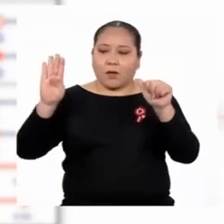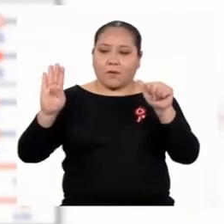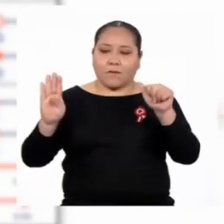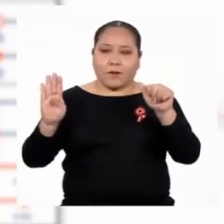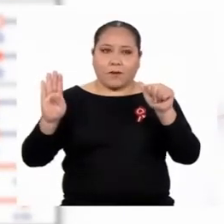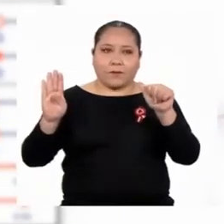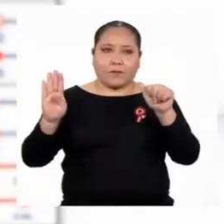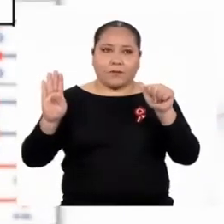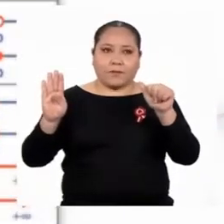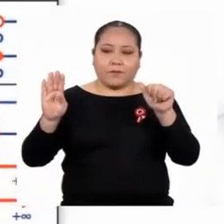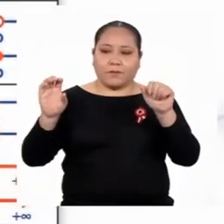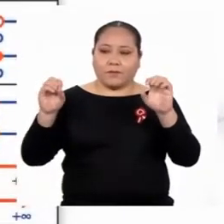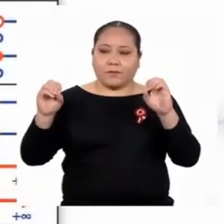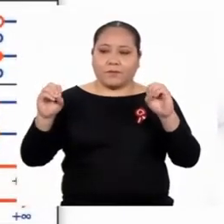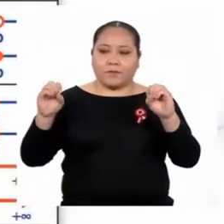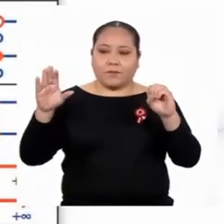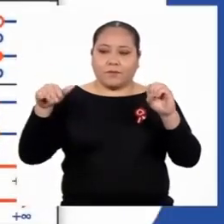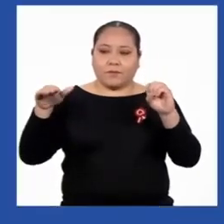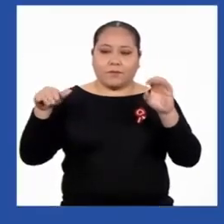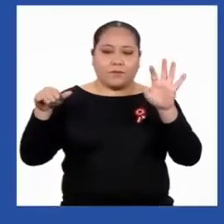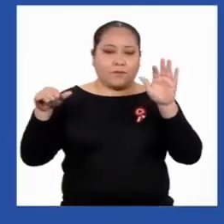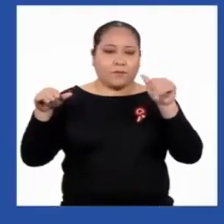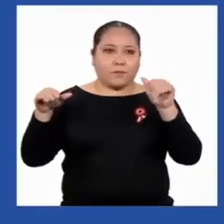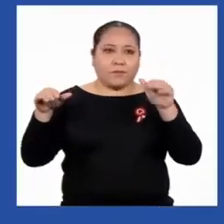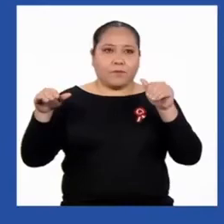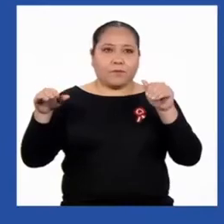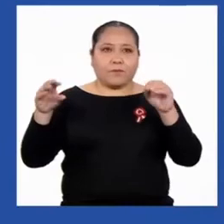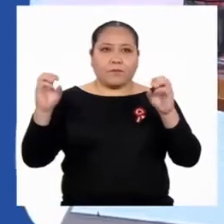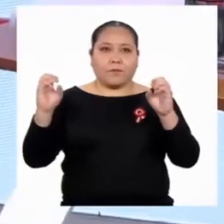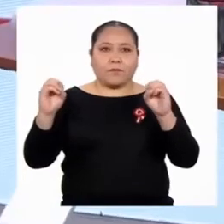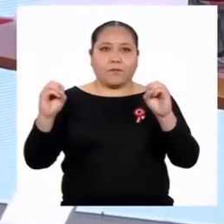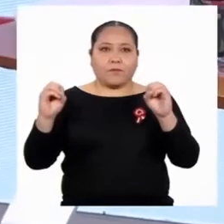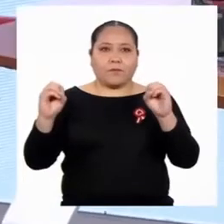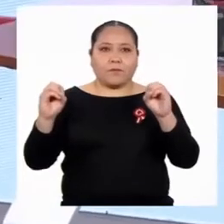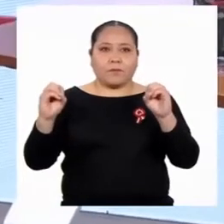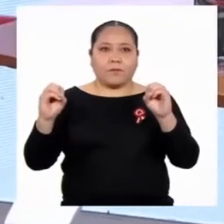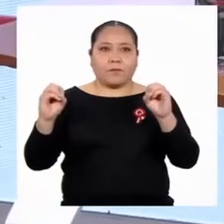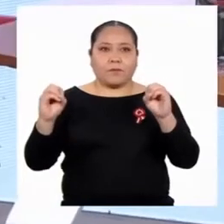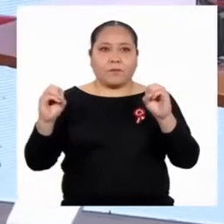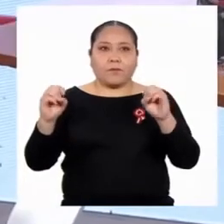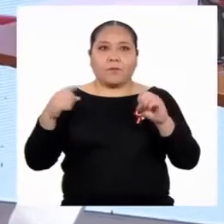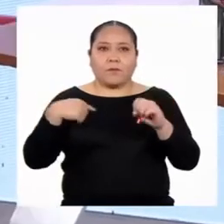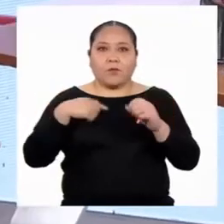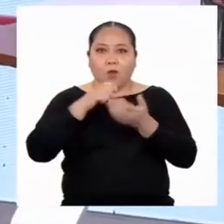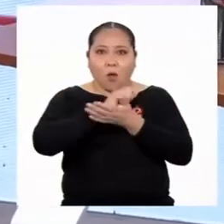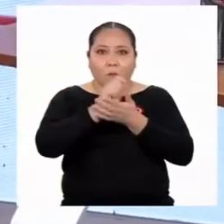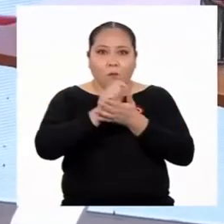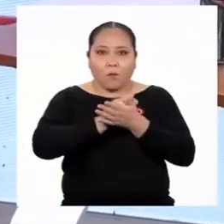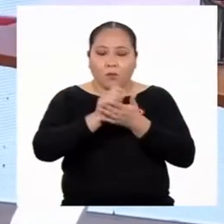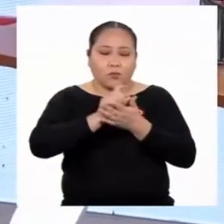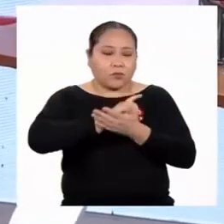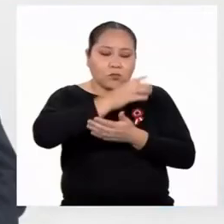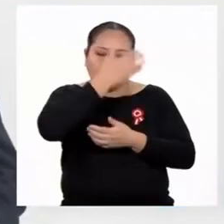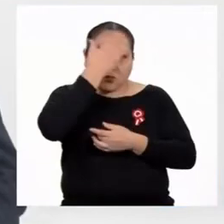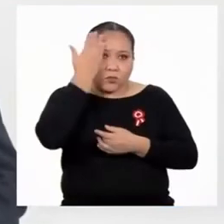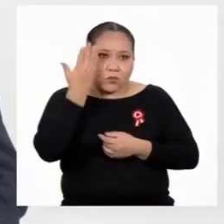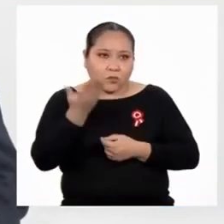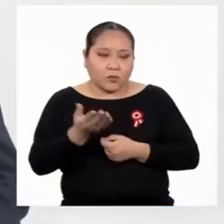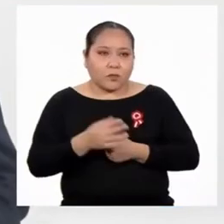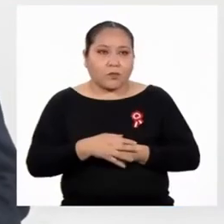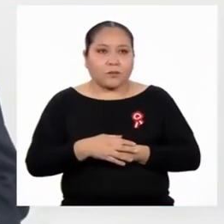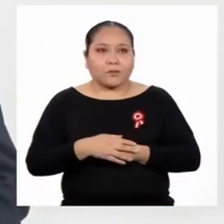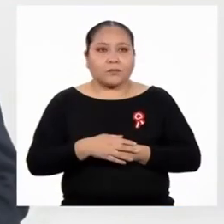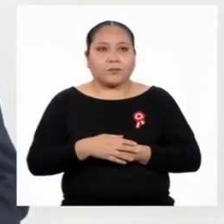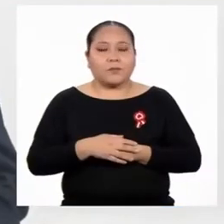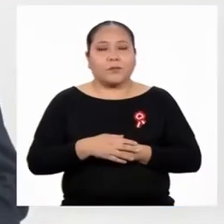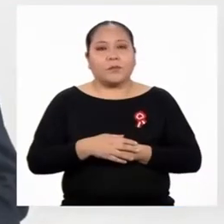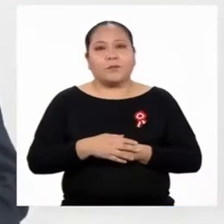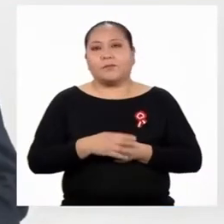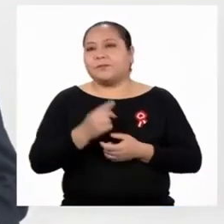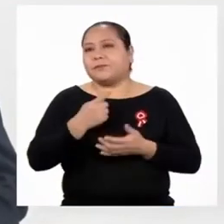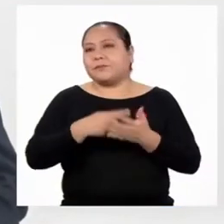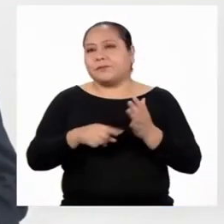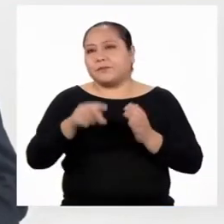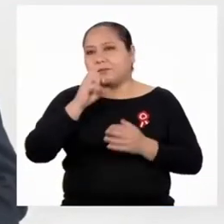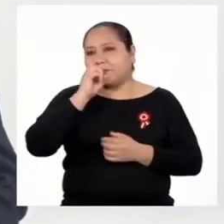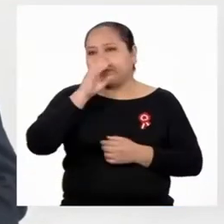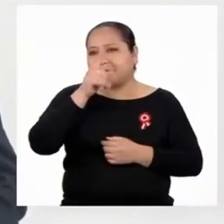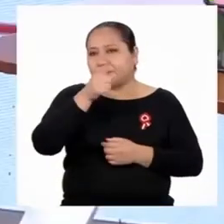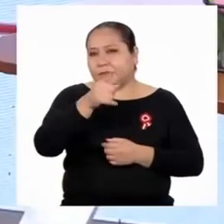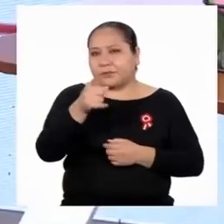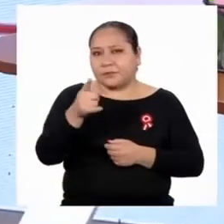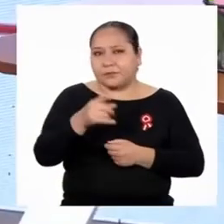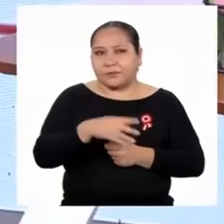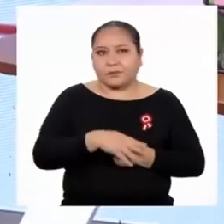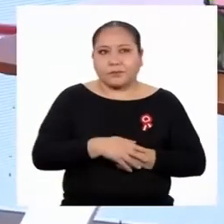círculos pintados. Yo que ustedes lo apunto mejor, si no nos olvidamos. ¿Qué les estabas diciendo,